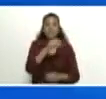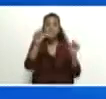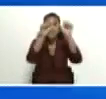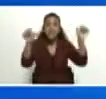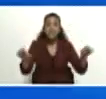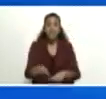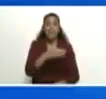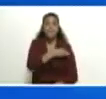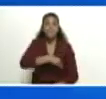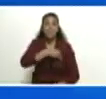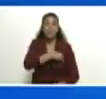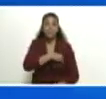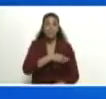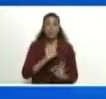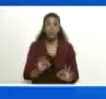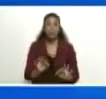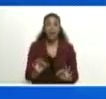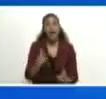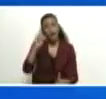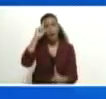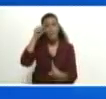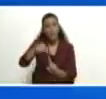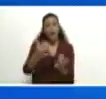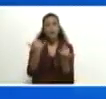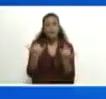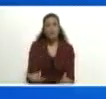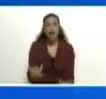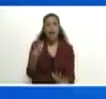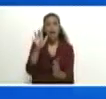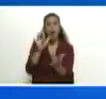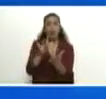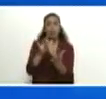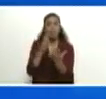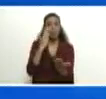de Misiones y Grandes Misiones. Adelante, Terán.